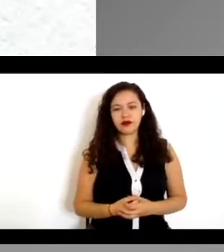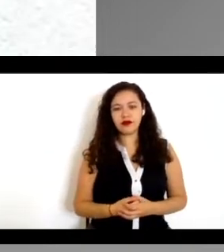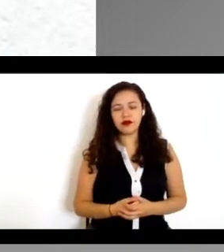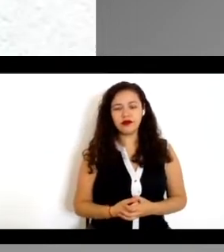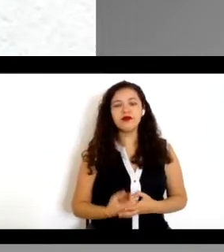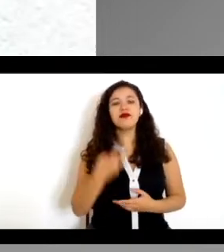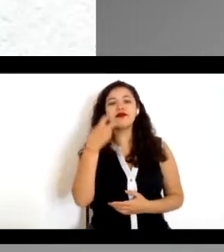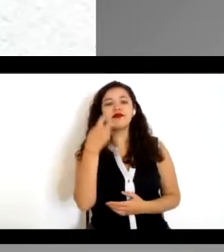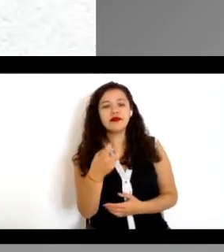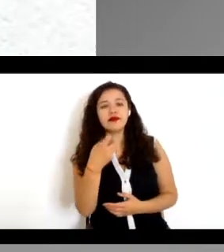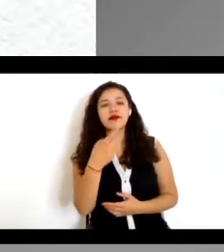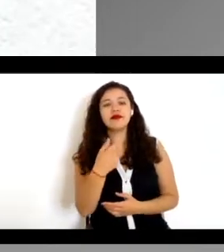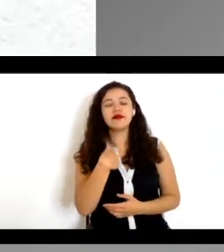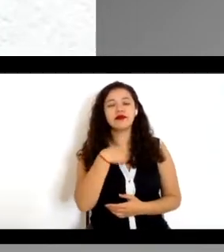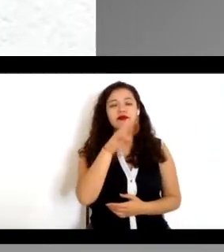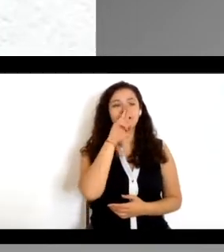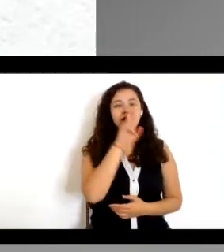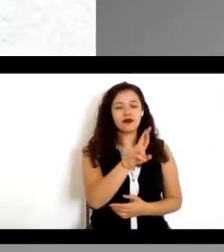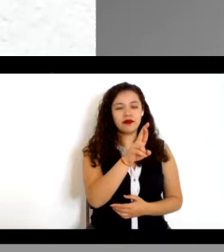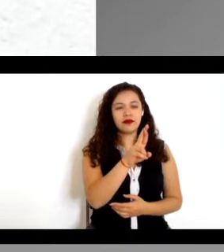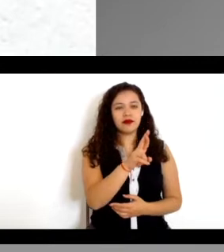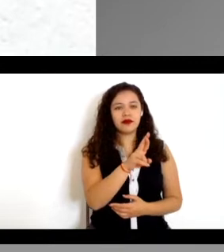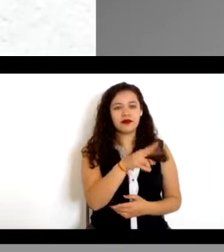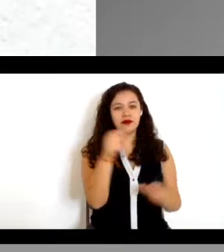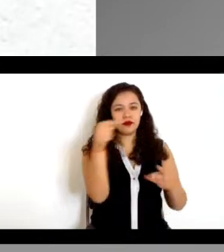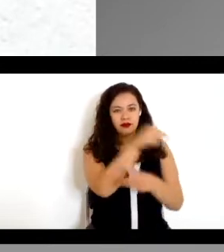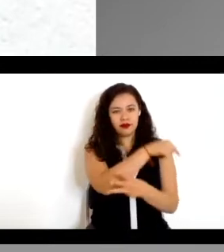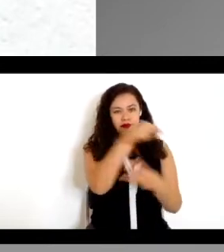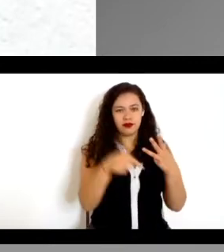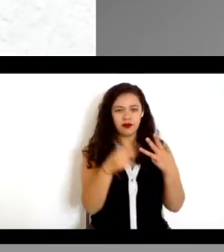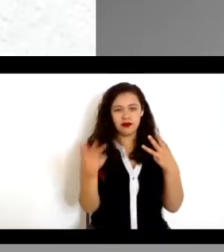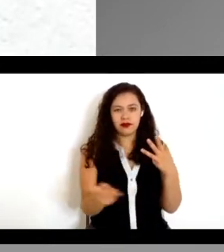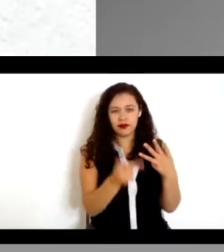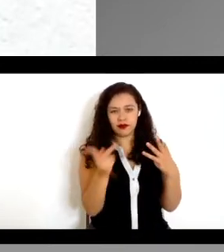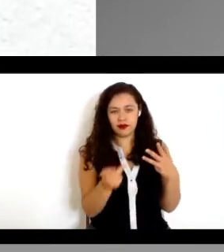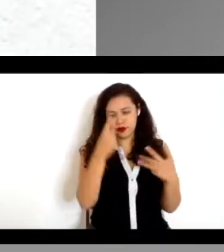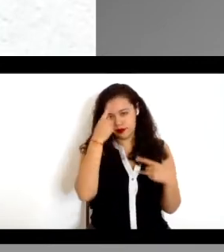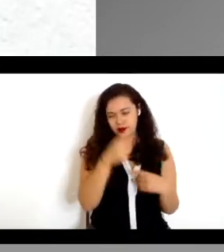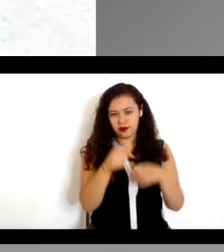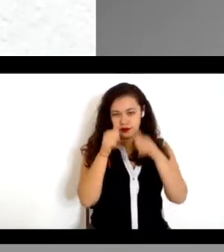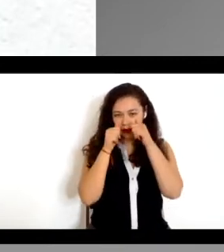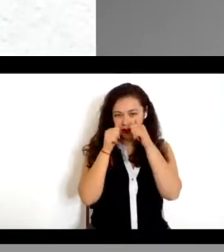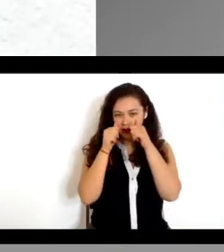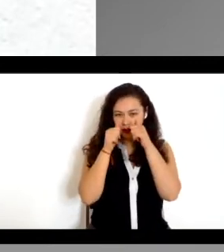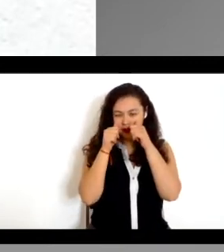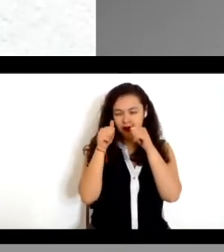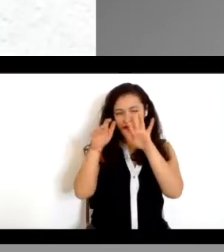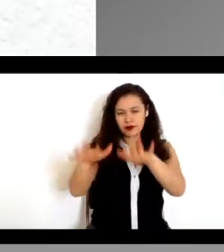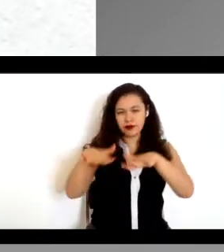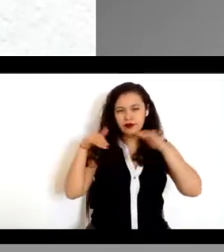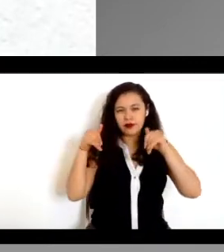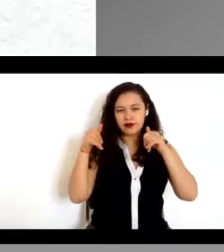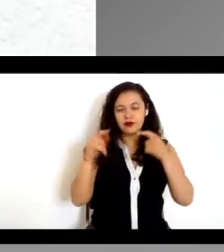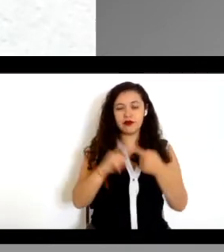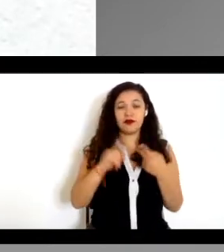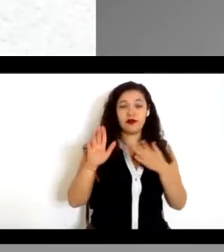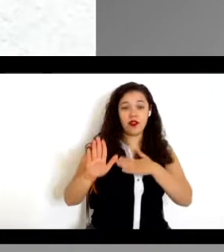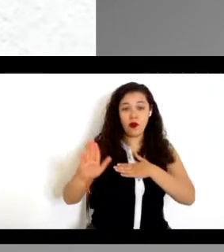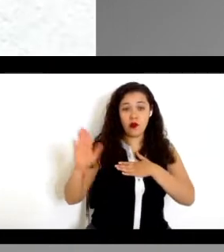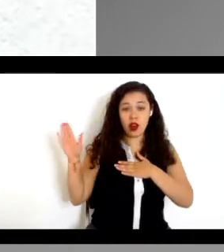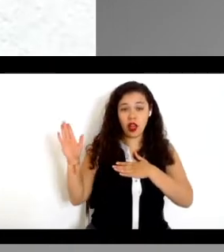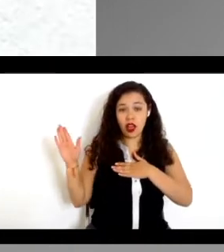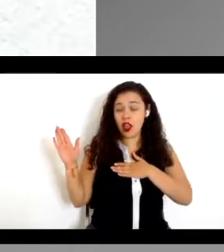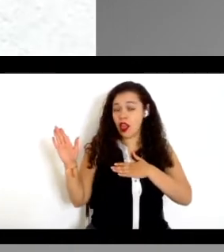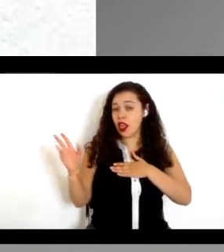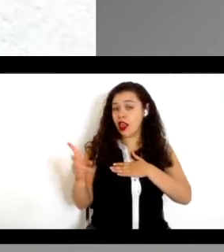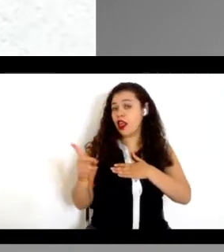la respuesta que quiero dar a esas tres preguntas a este observatorio. o sea, que el compromiso se tiene que dar, que empecemos